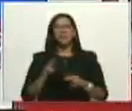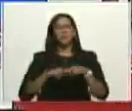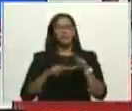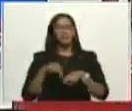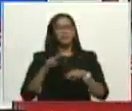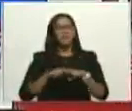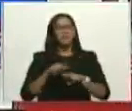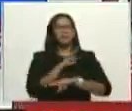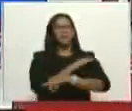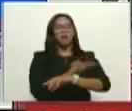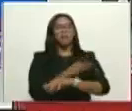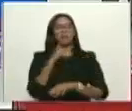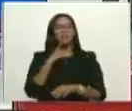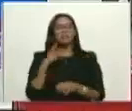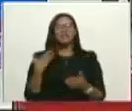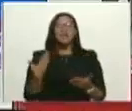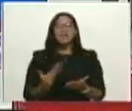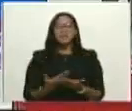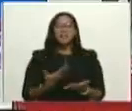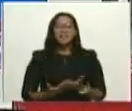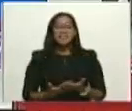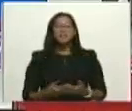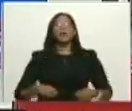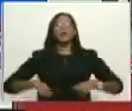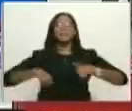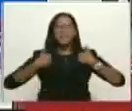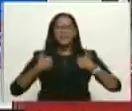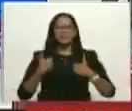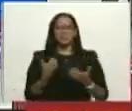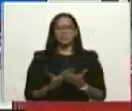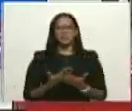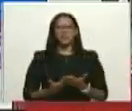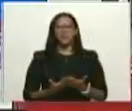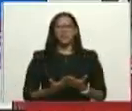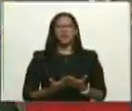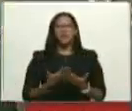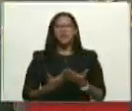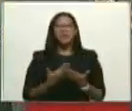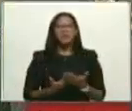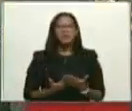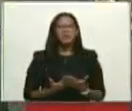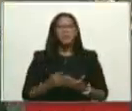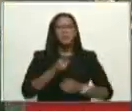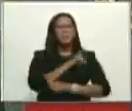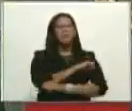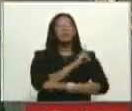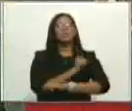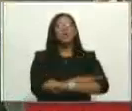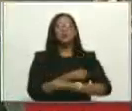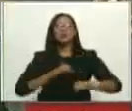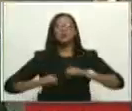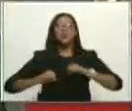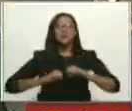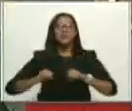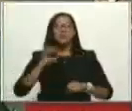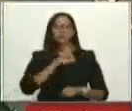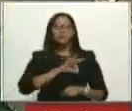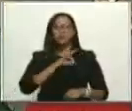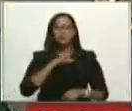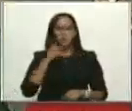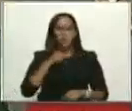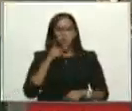fuerza política. El partido es más que un partido. El partido es un poderoso movimiento